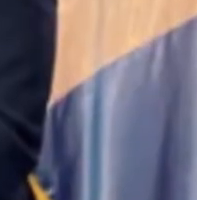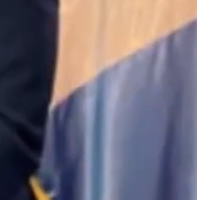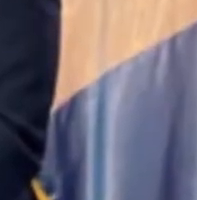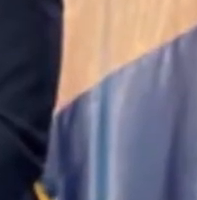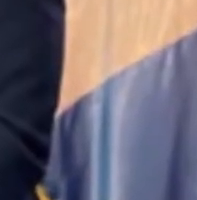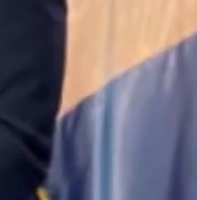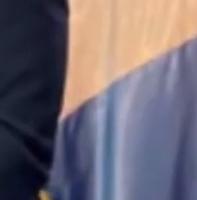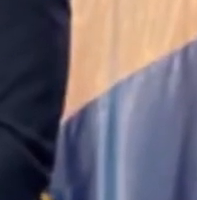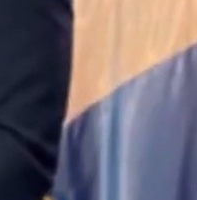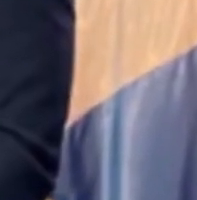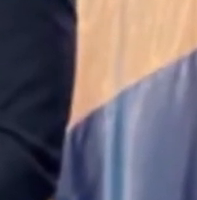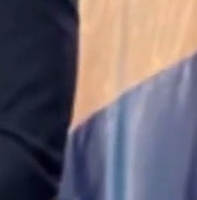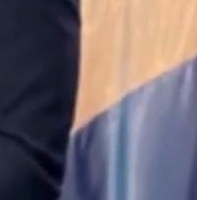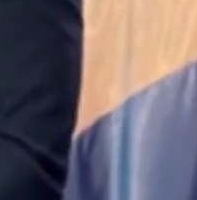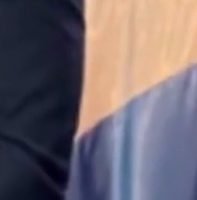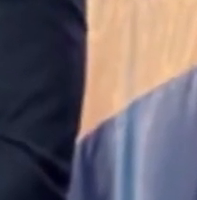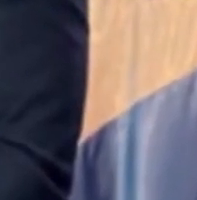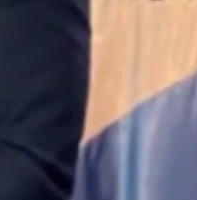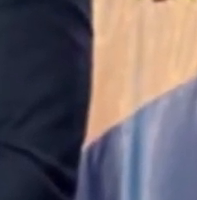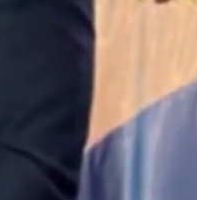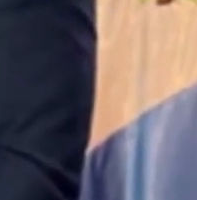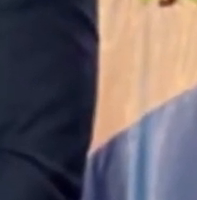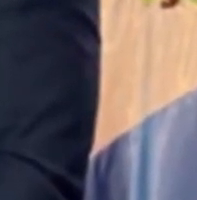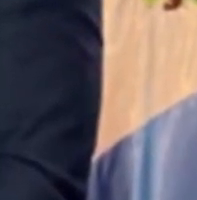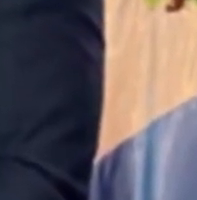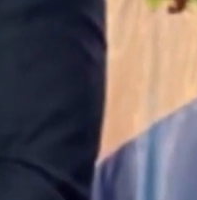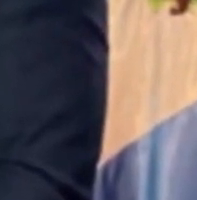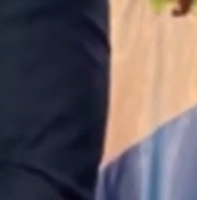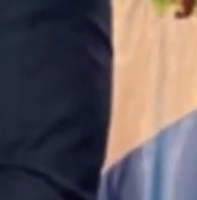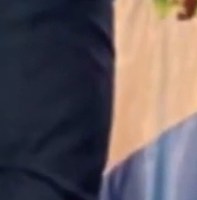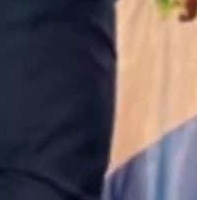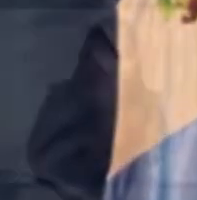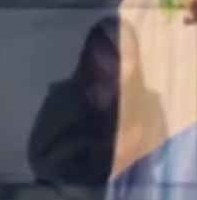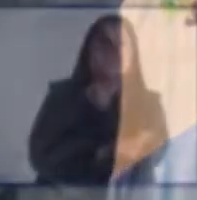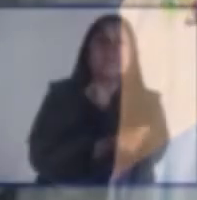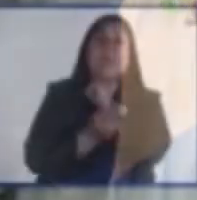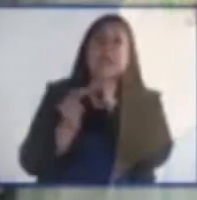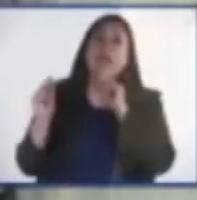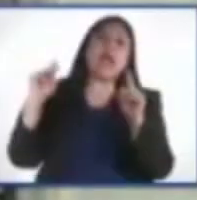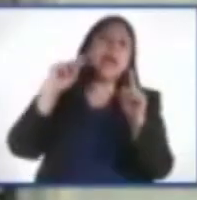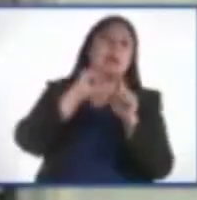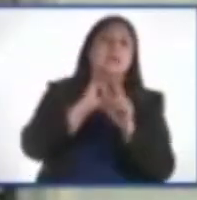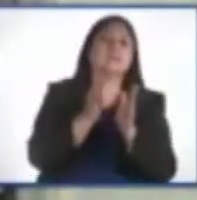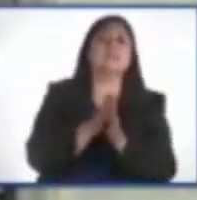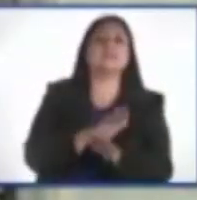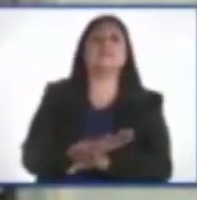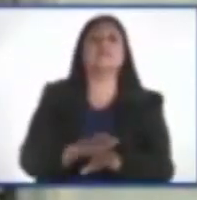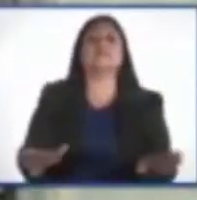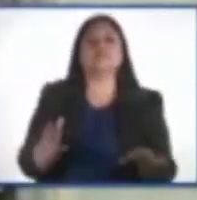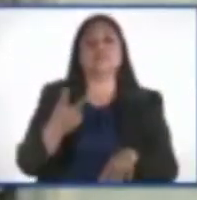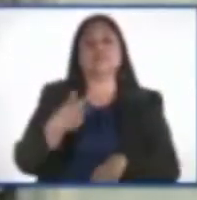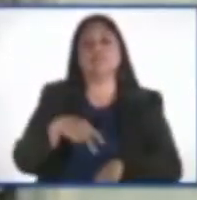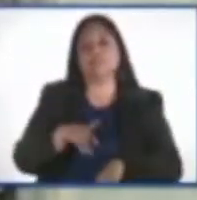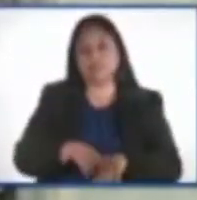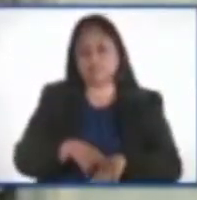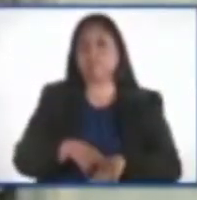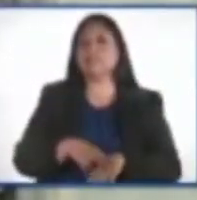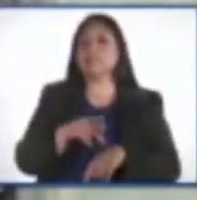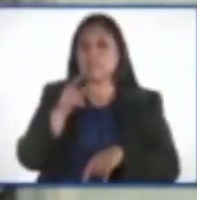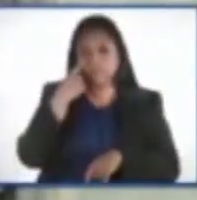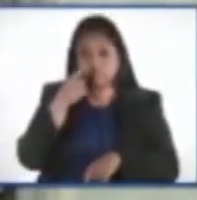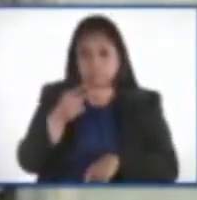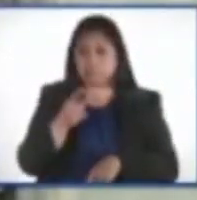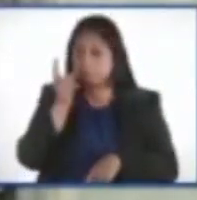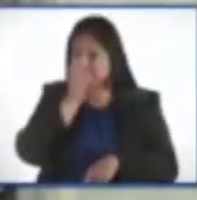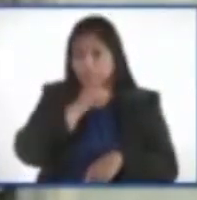el actor y productor eduardo verástegui felicitó al gobierno de guatemala por su adhesión al consenso de ginebra en favor de la mujer y la